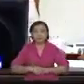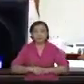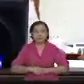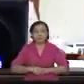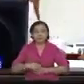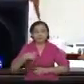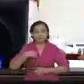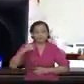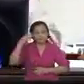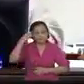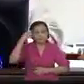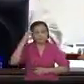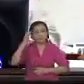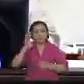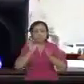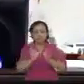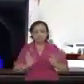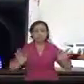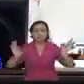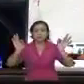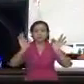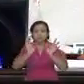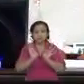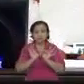yo creo que es importante